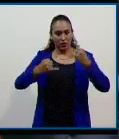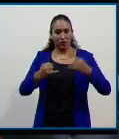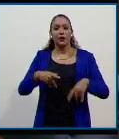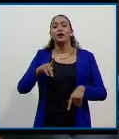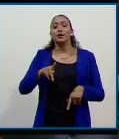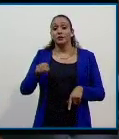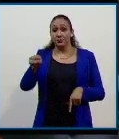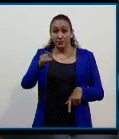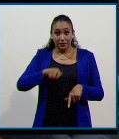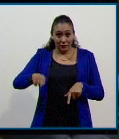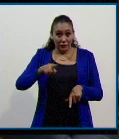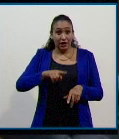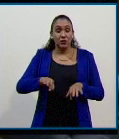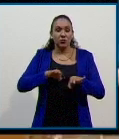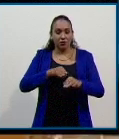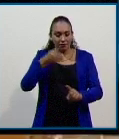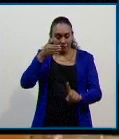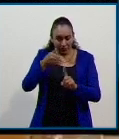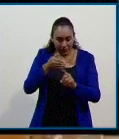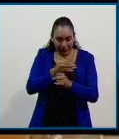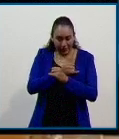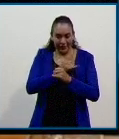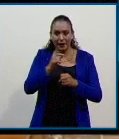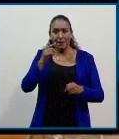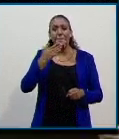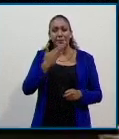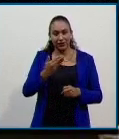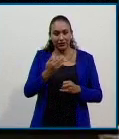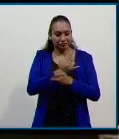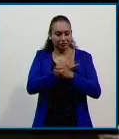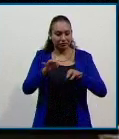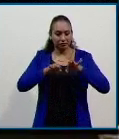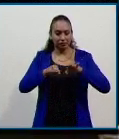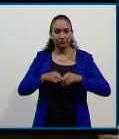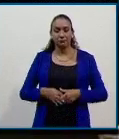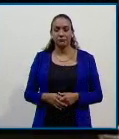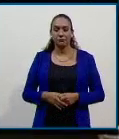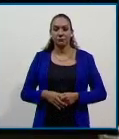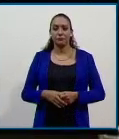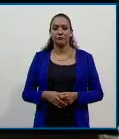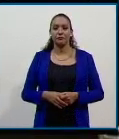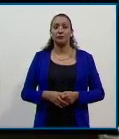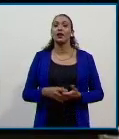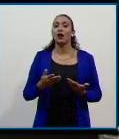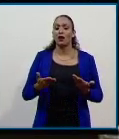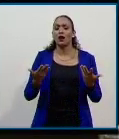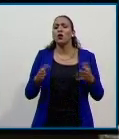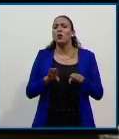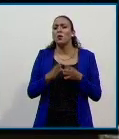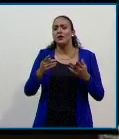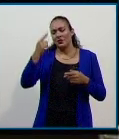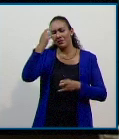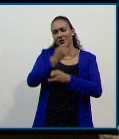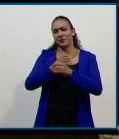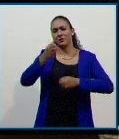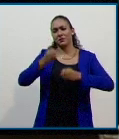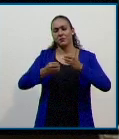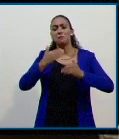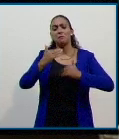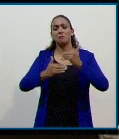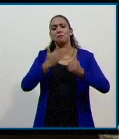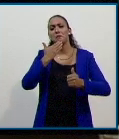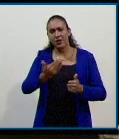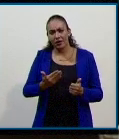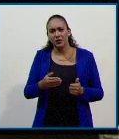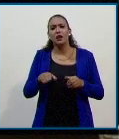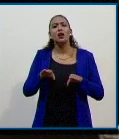e integridad, sin olvidar impulsar la paridad de género. Uno de los pilares esenciales para garantizar que la independencia judicial y la autonomía